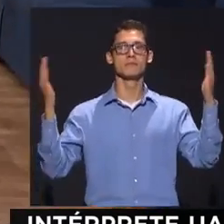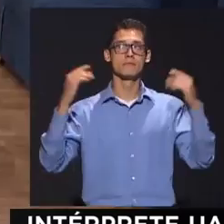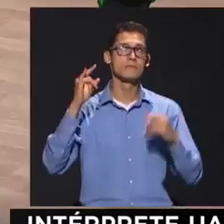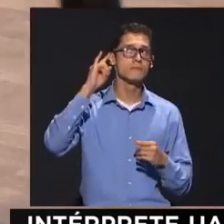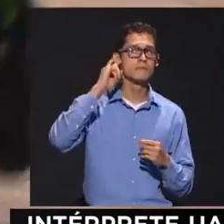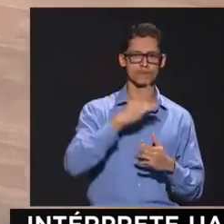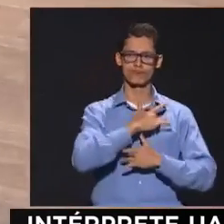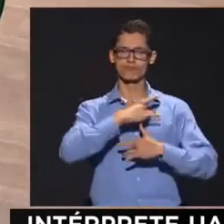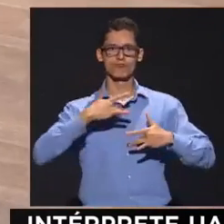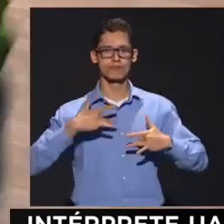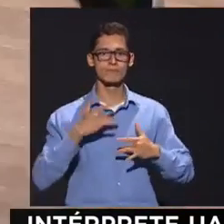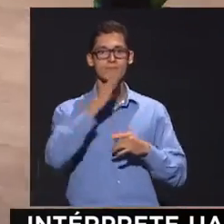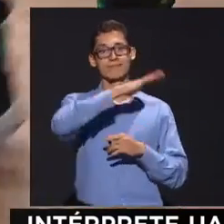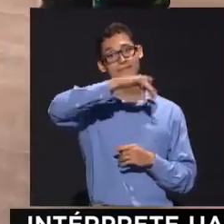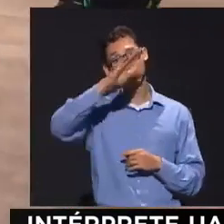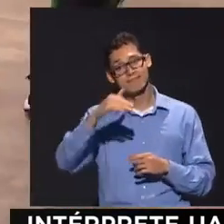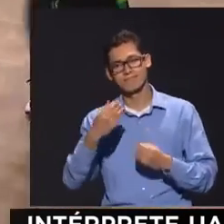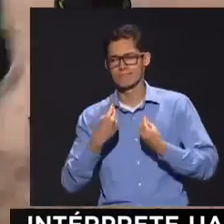suelta la cintura